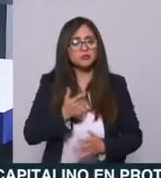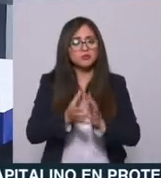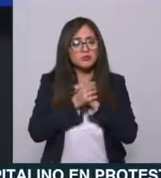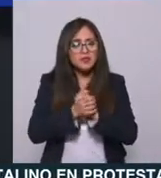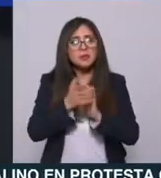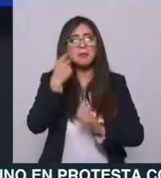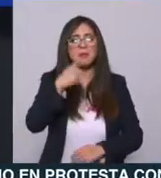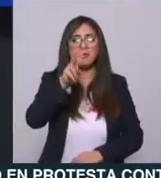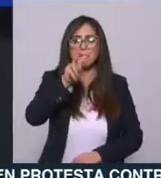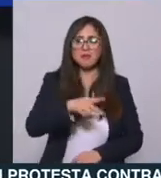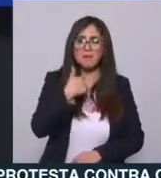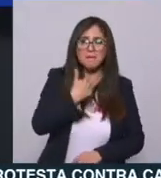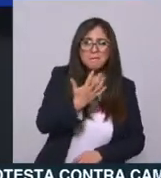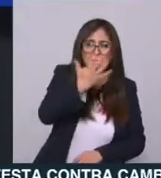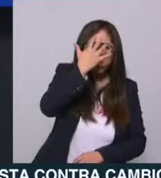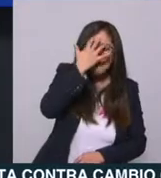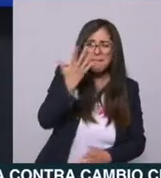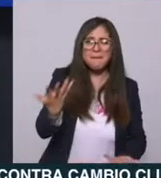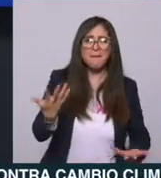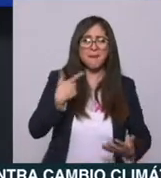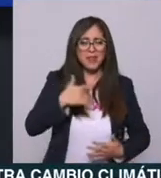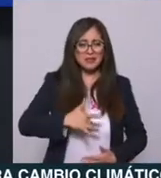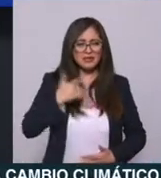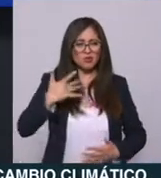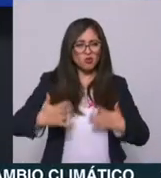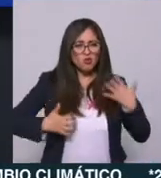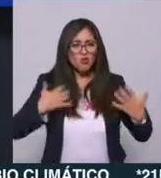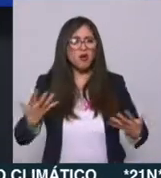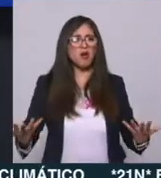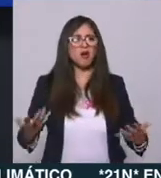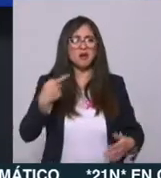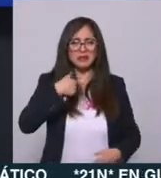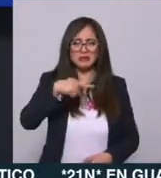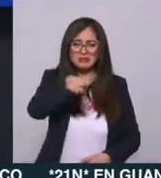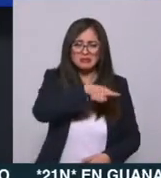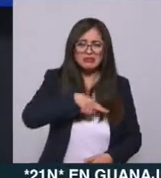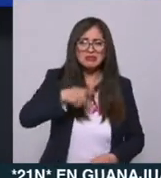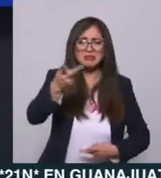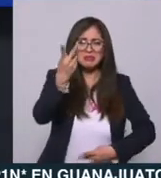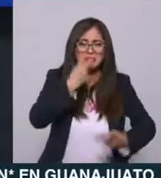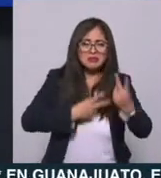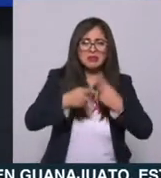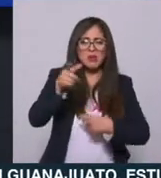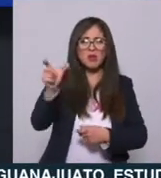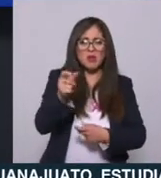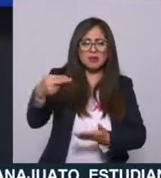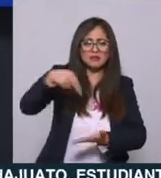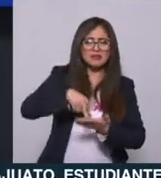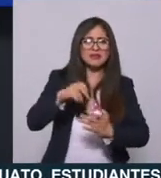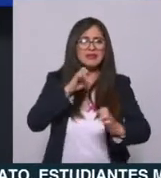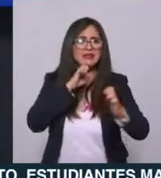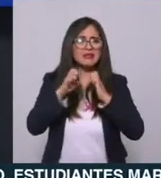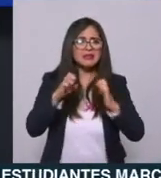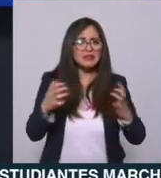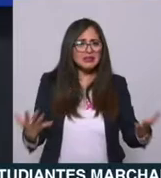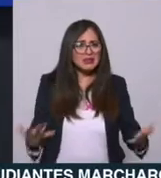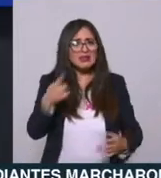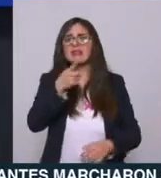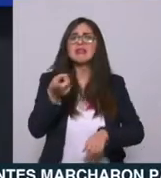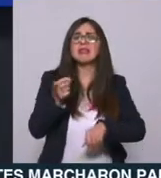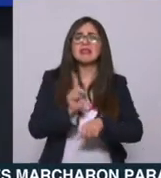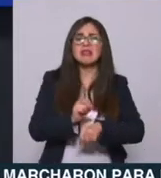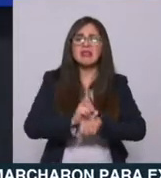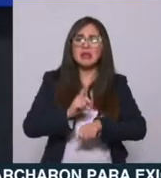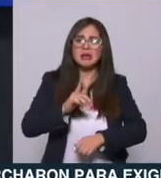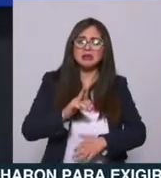mucha impotencia que sea por este tema. Impotencia, coraje, pena que ustedes deben sentir cada día con mucho mayor